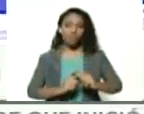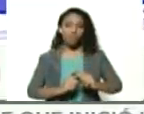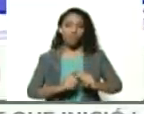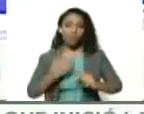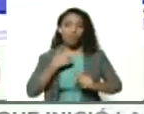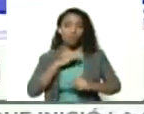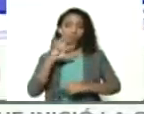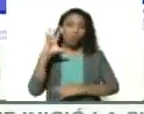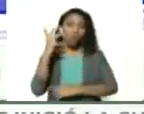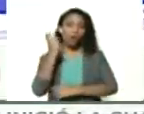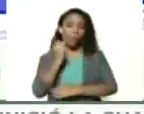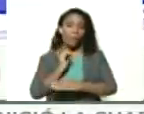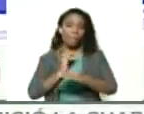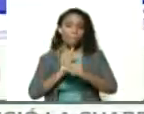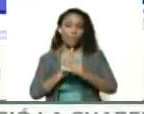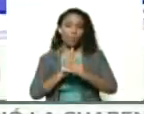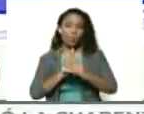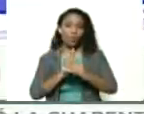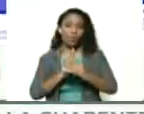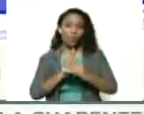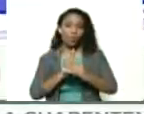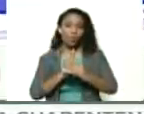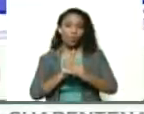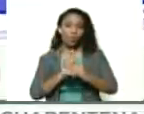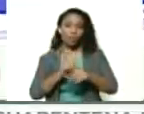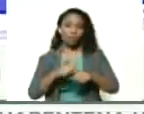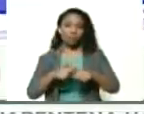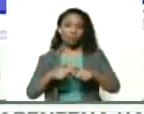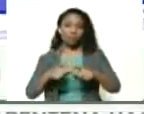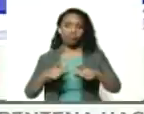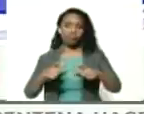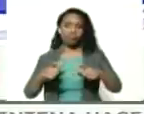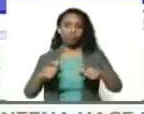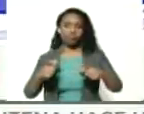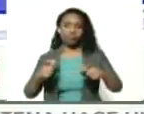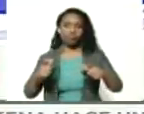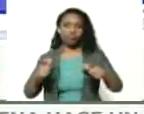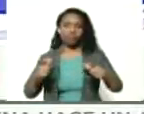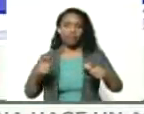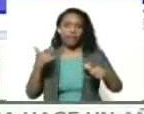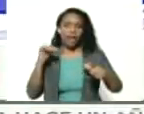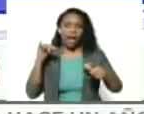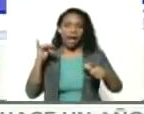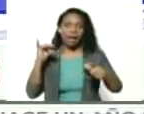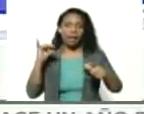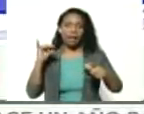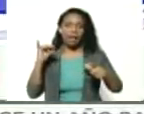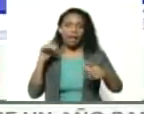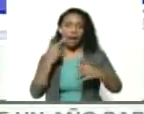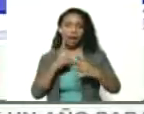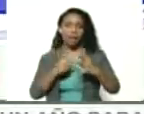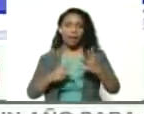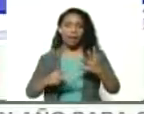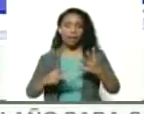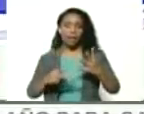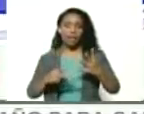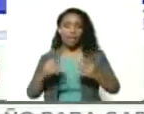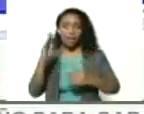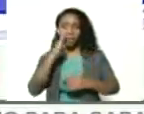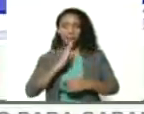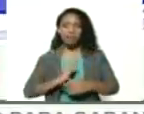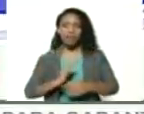Hemos logrado parar el crecimiento que tenía la variante Bolsonaro,